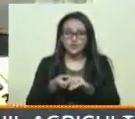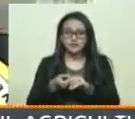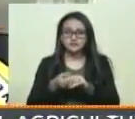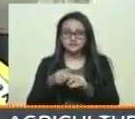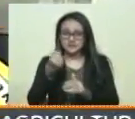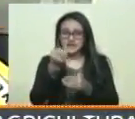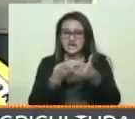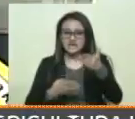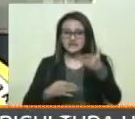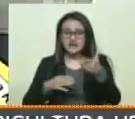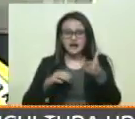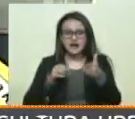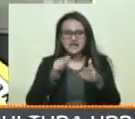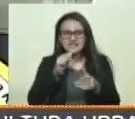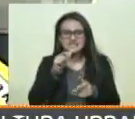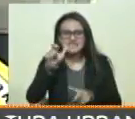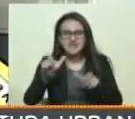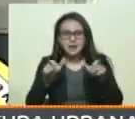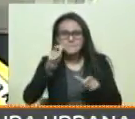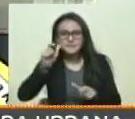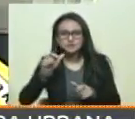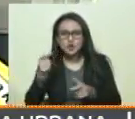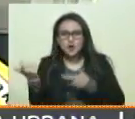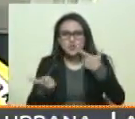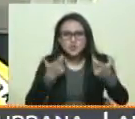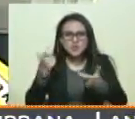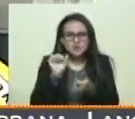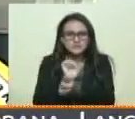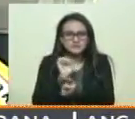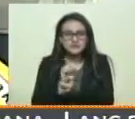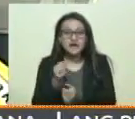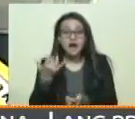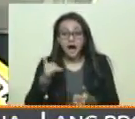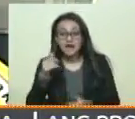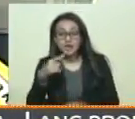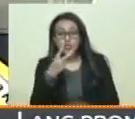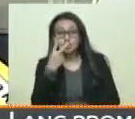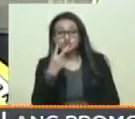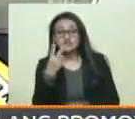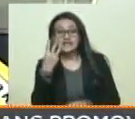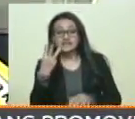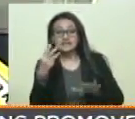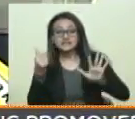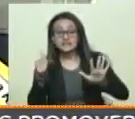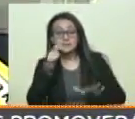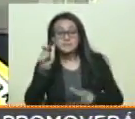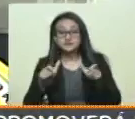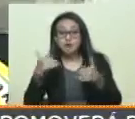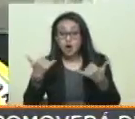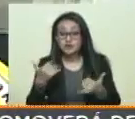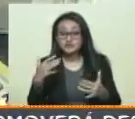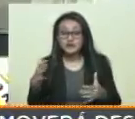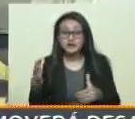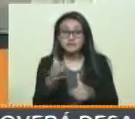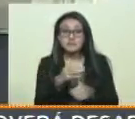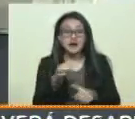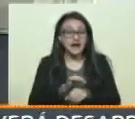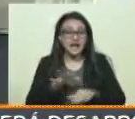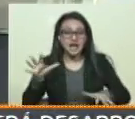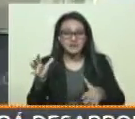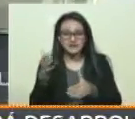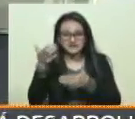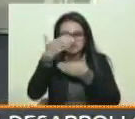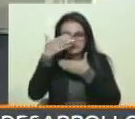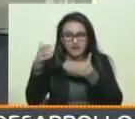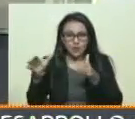lista de los más buscados, en donde aparecen hasta ahora 236 personas que están siendo requeridas por delitos graves de